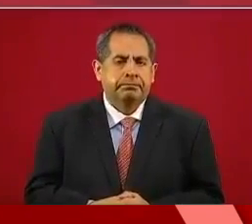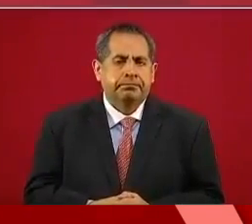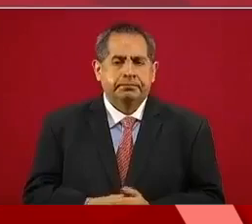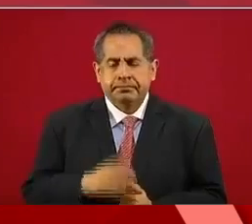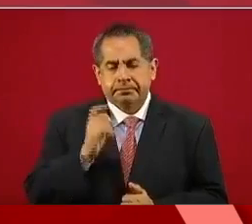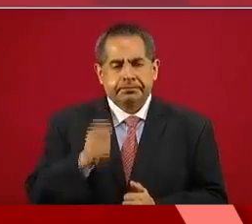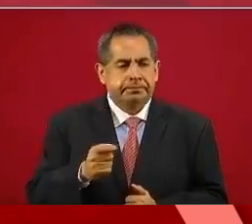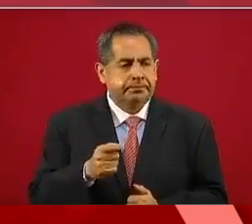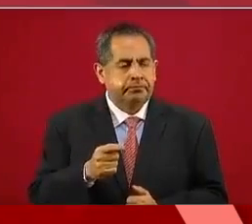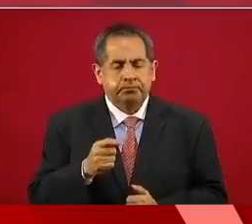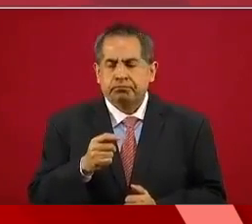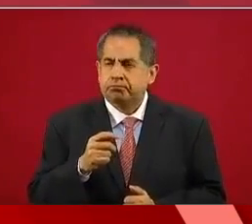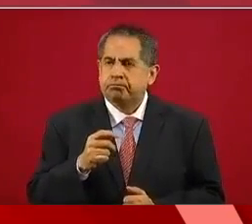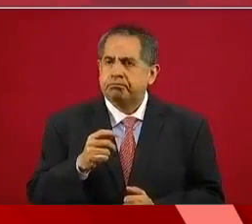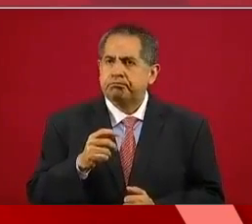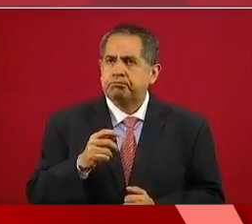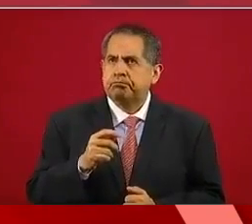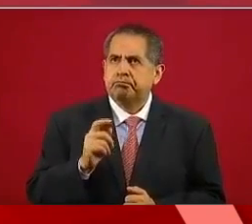no